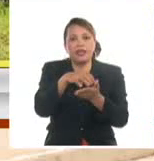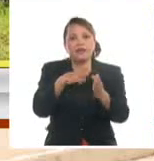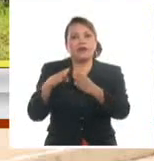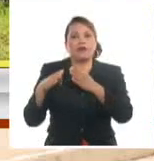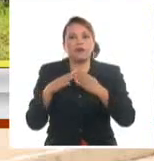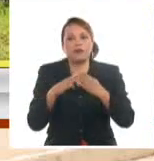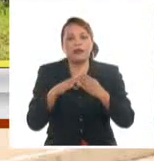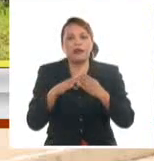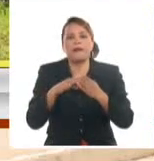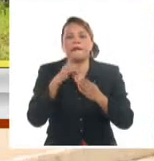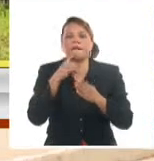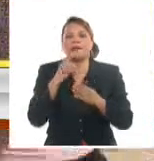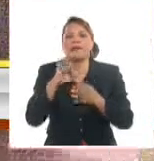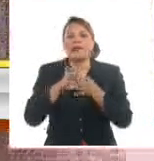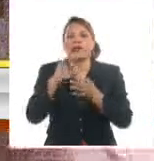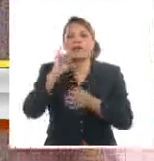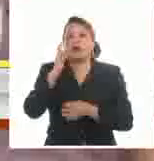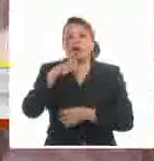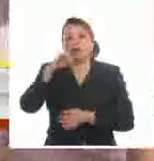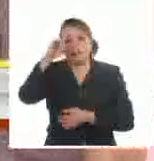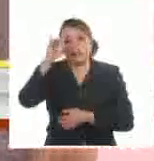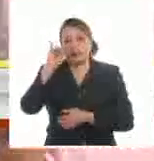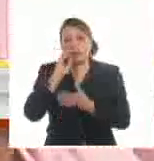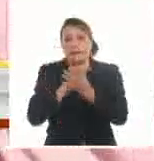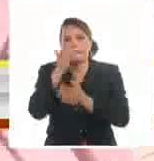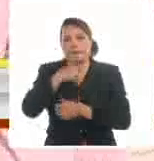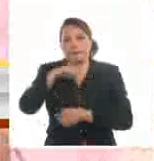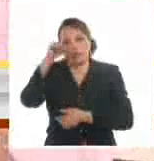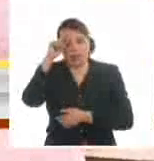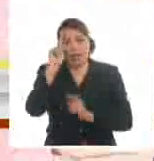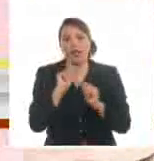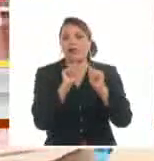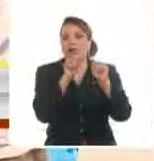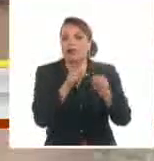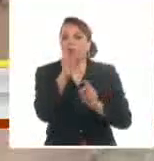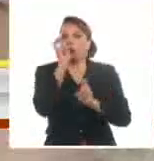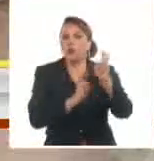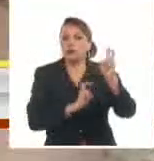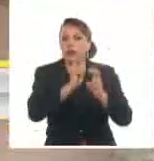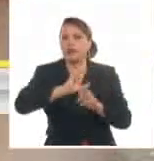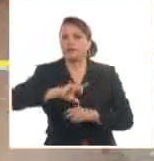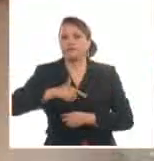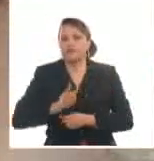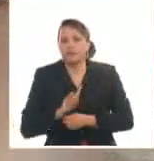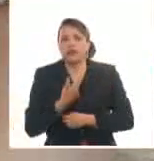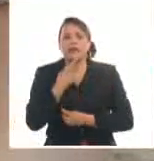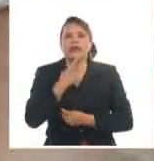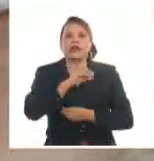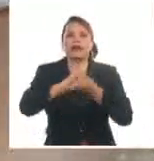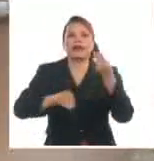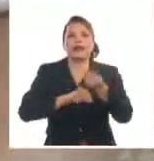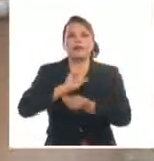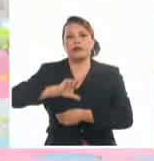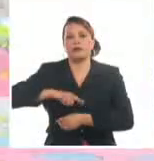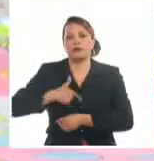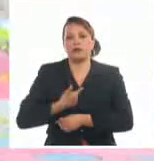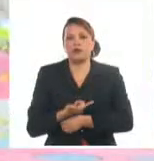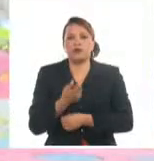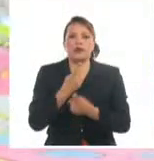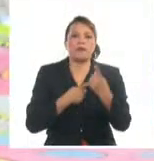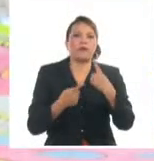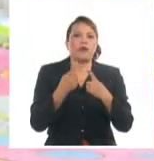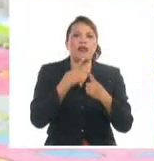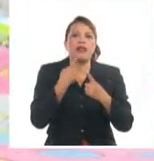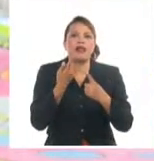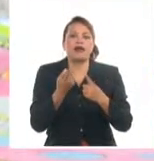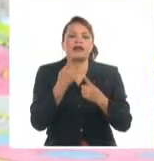las Guásimas. Desde aquí, un taller de creación artística se encarga de convertir la cultura en un néctar espiritual para